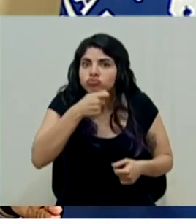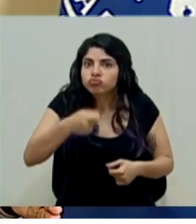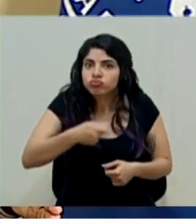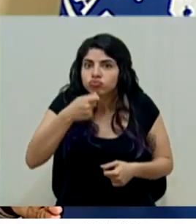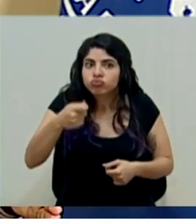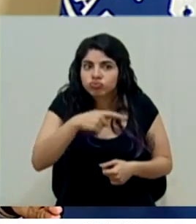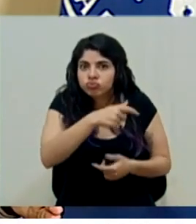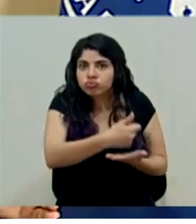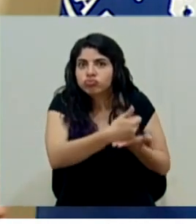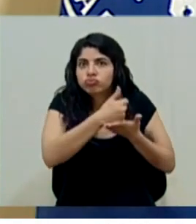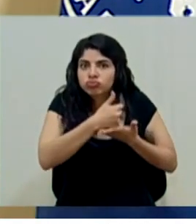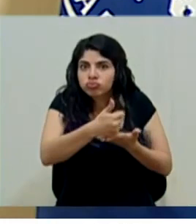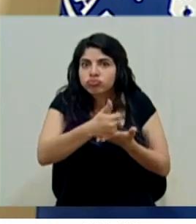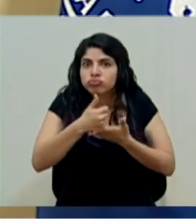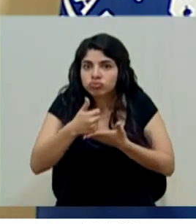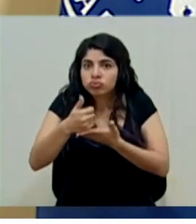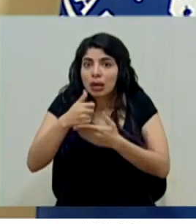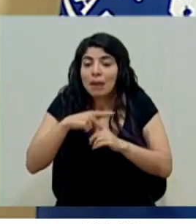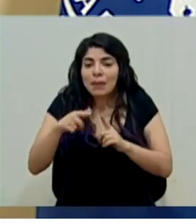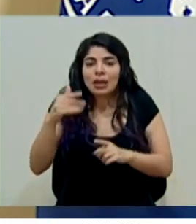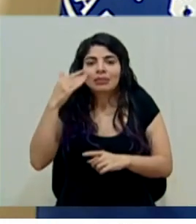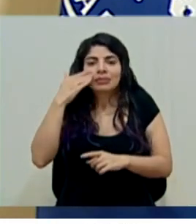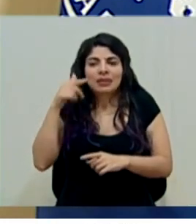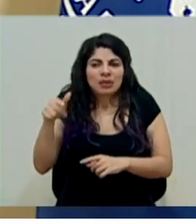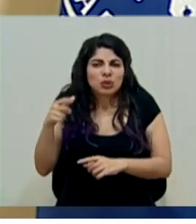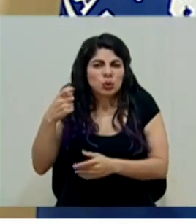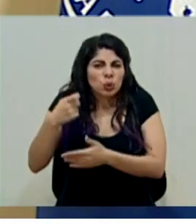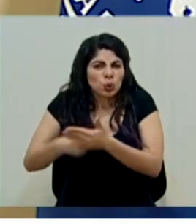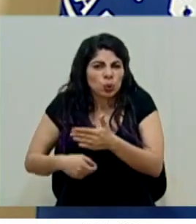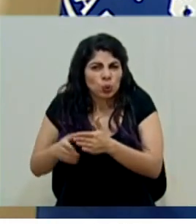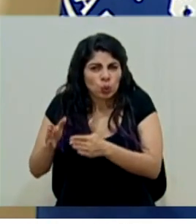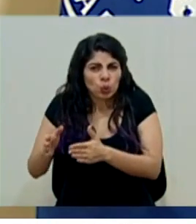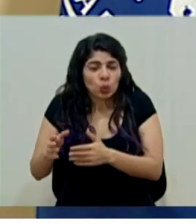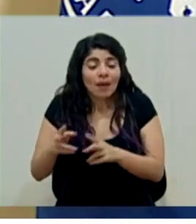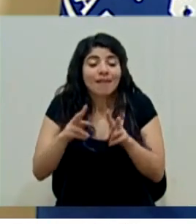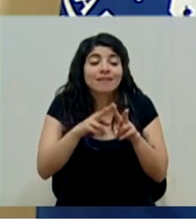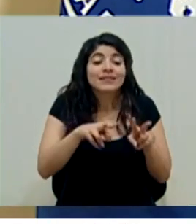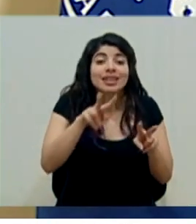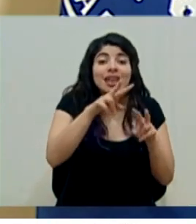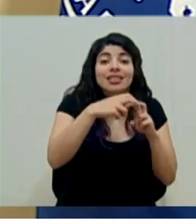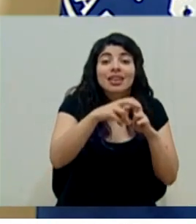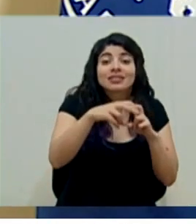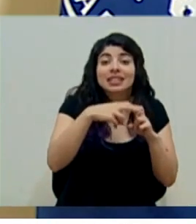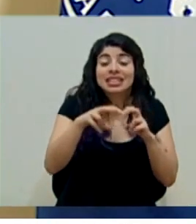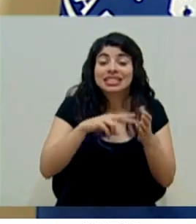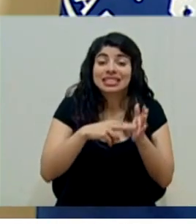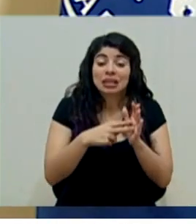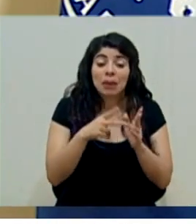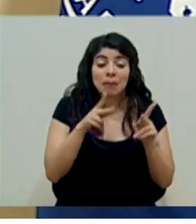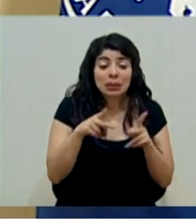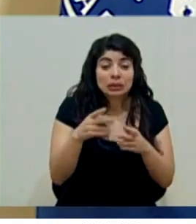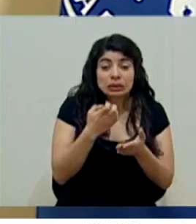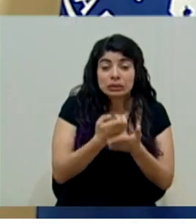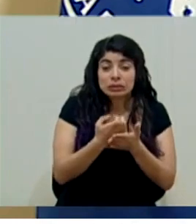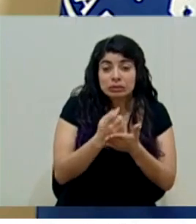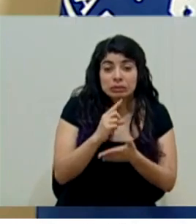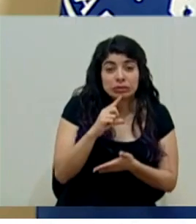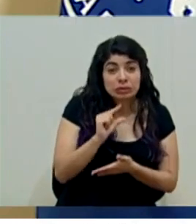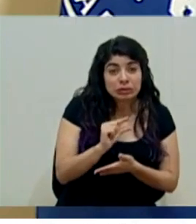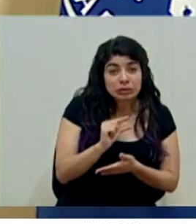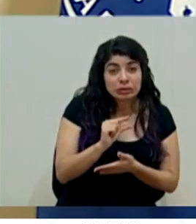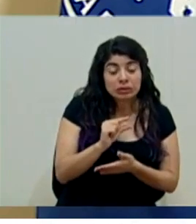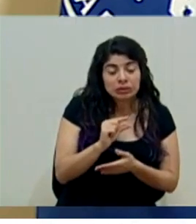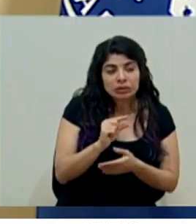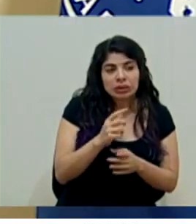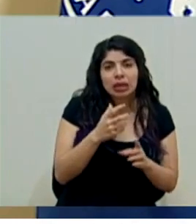pero sabemos que es un golpe duro. La ventaja que tienen las transacciones es que para la gente de menor ingreso es un